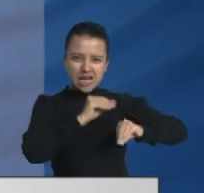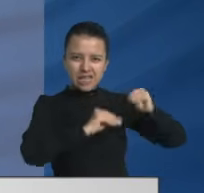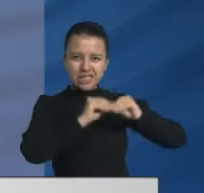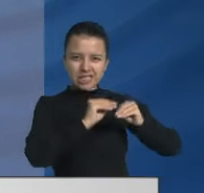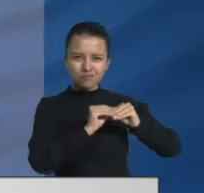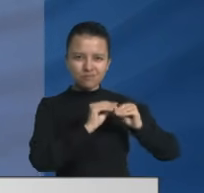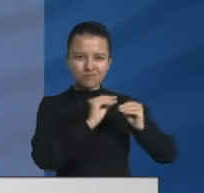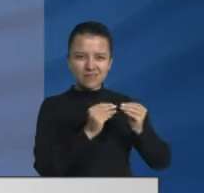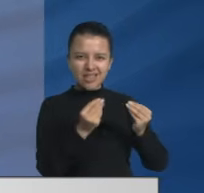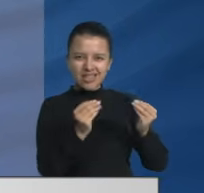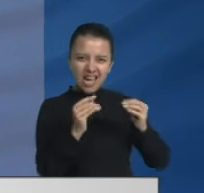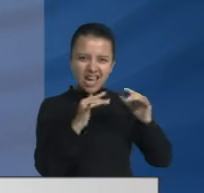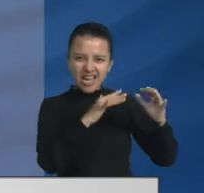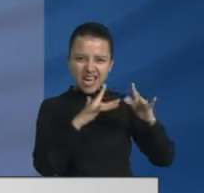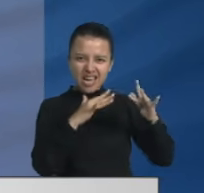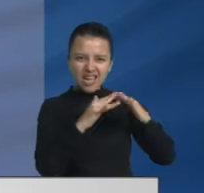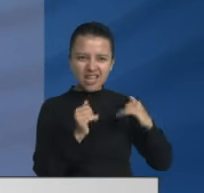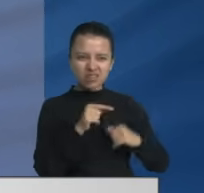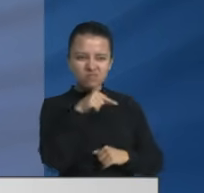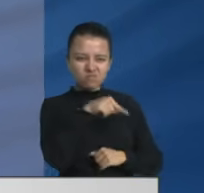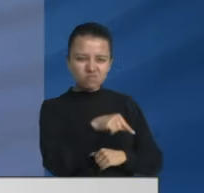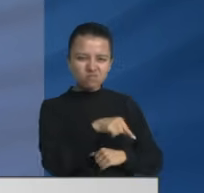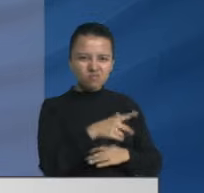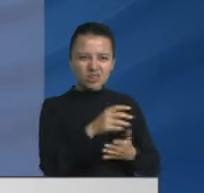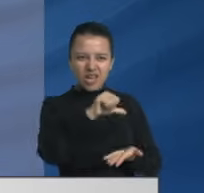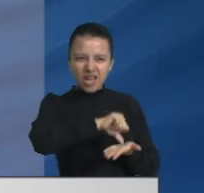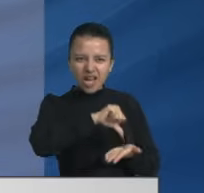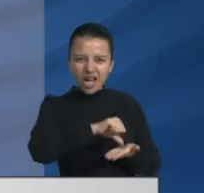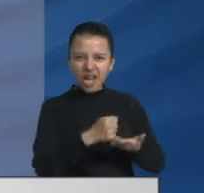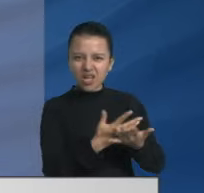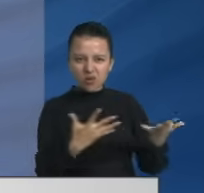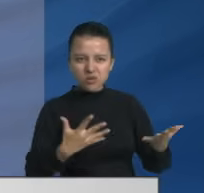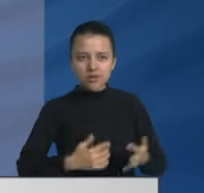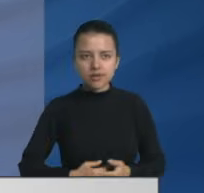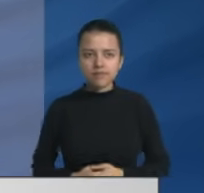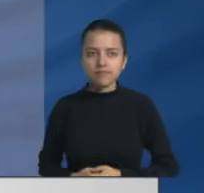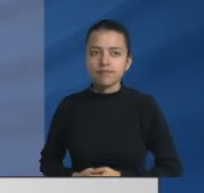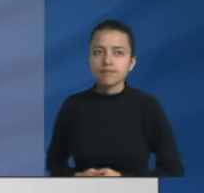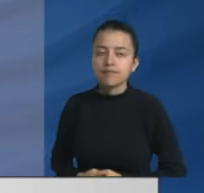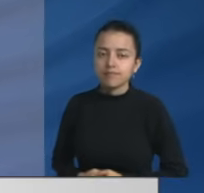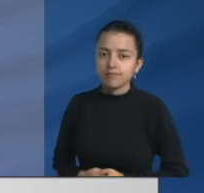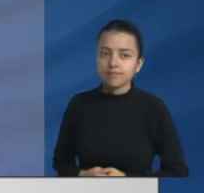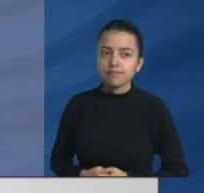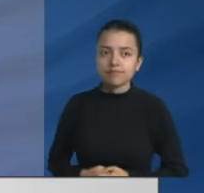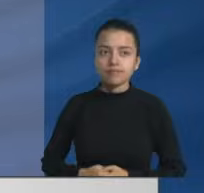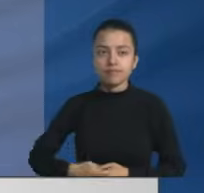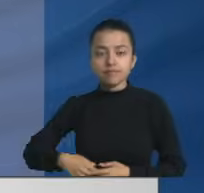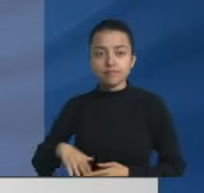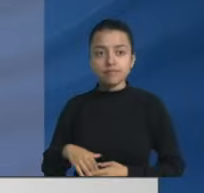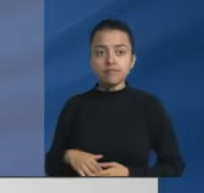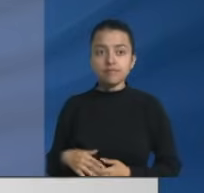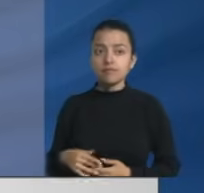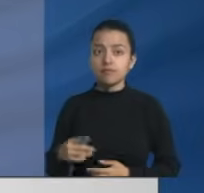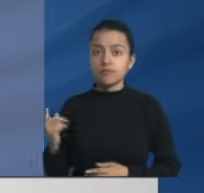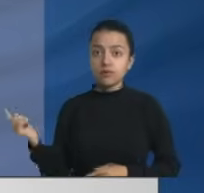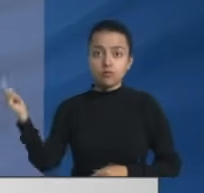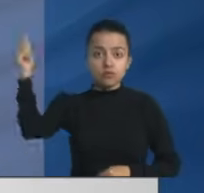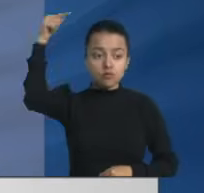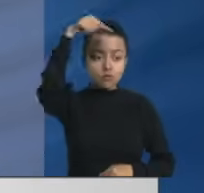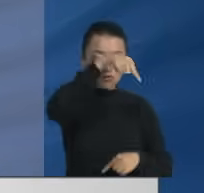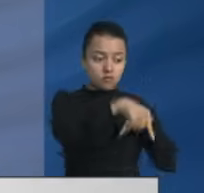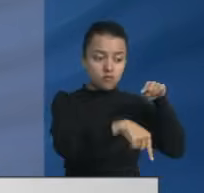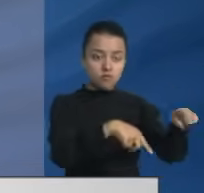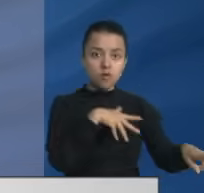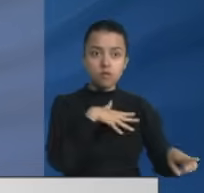drones diseñados por Irán y grandes refinerías. A pesar de ello, los funcionarios de Tartaristán dijeron que el ataque no perturbó